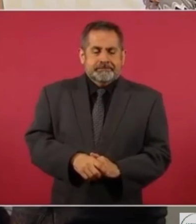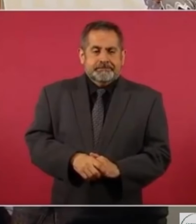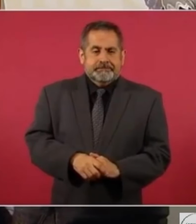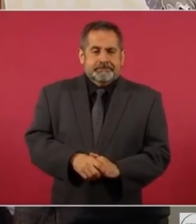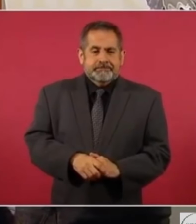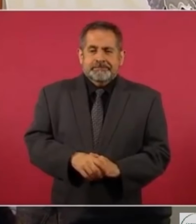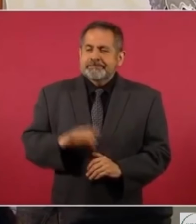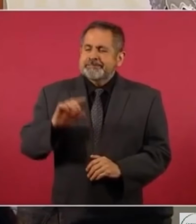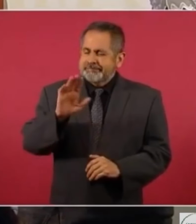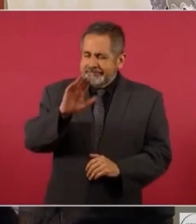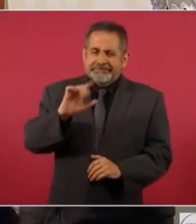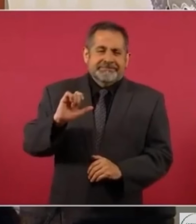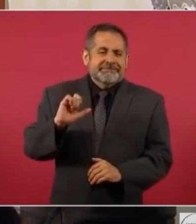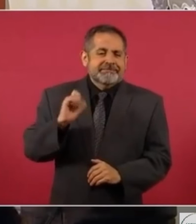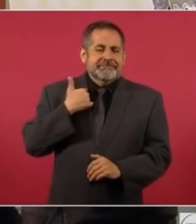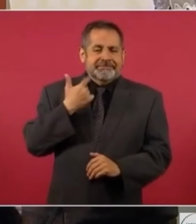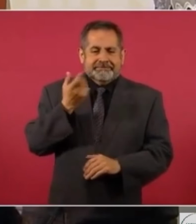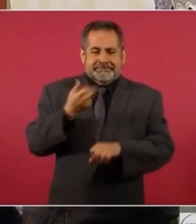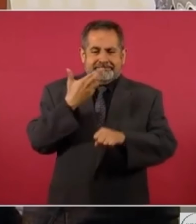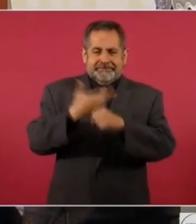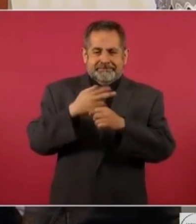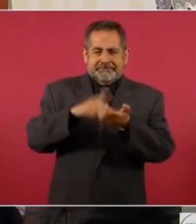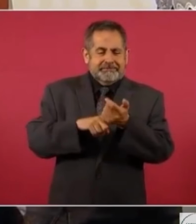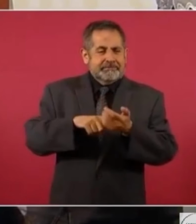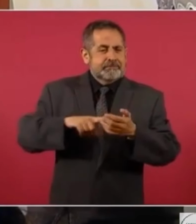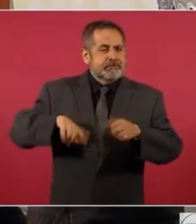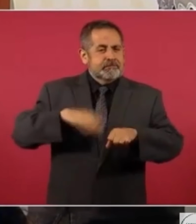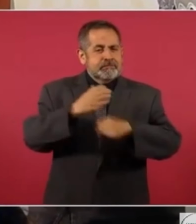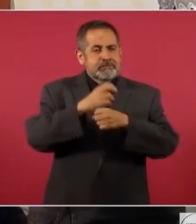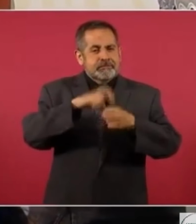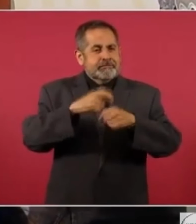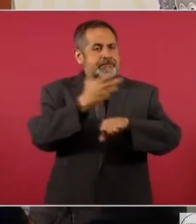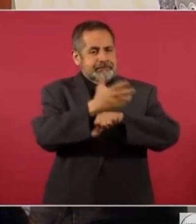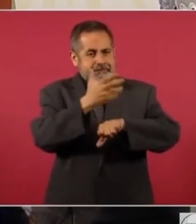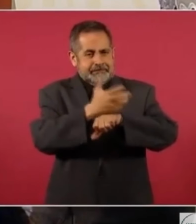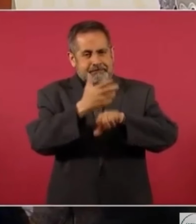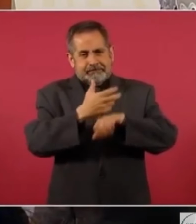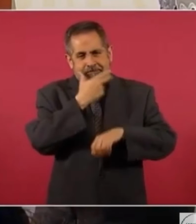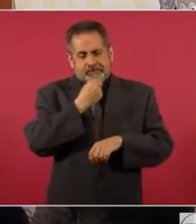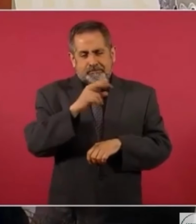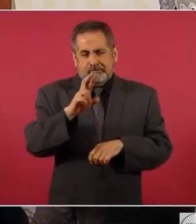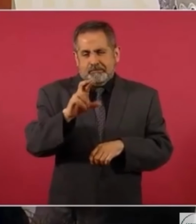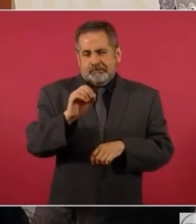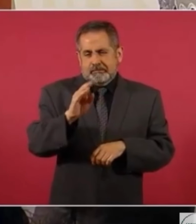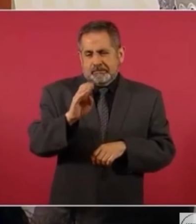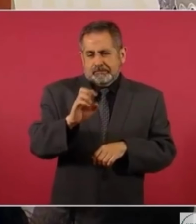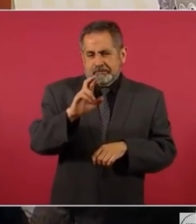del exsecretario de Estado, Robert Lance,